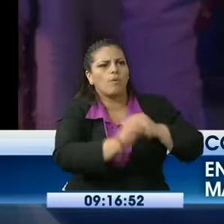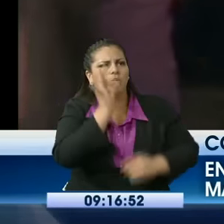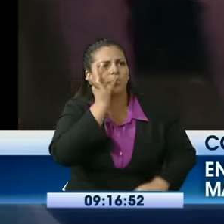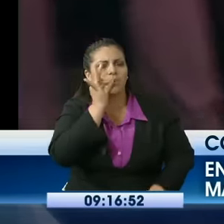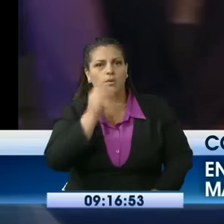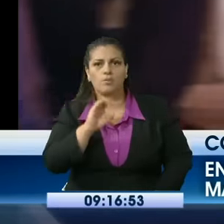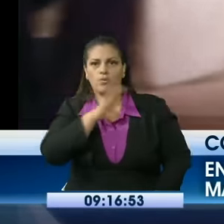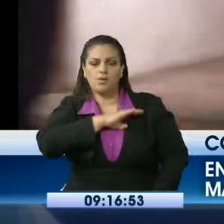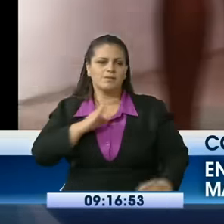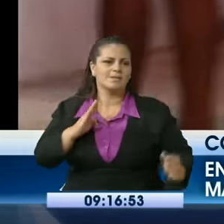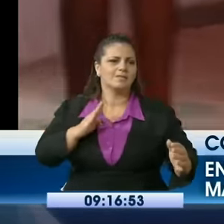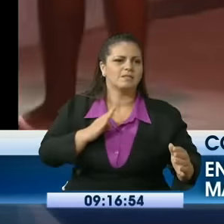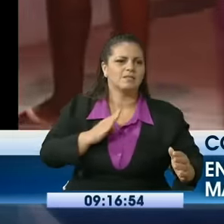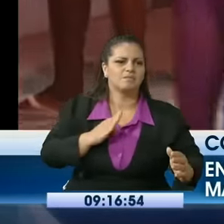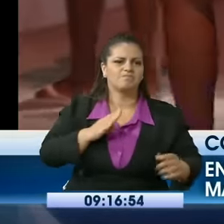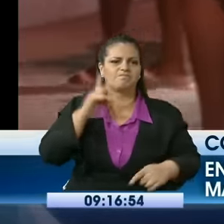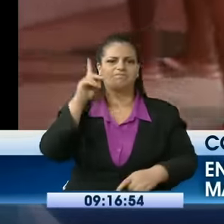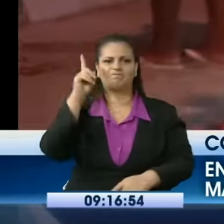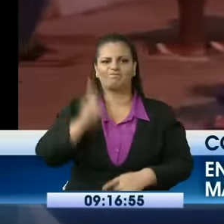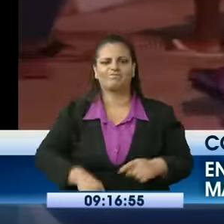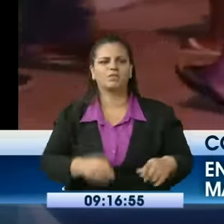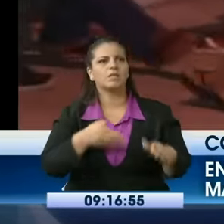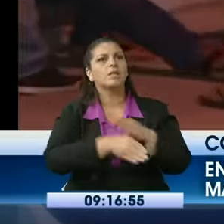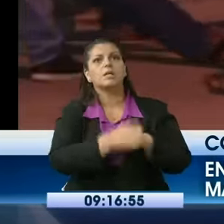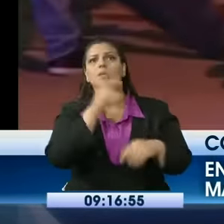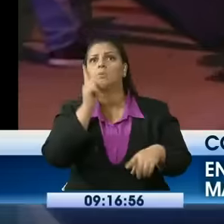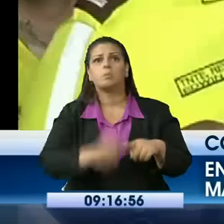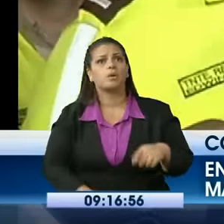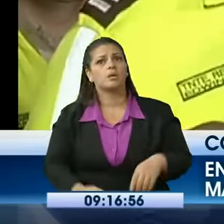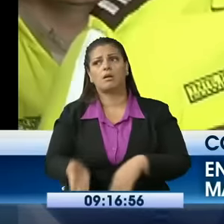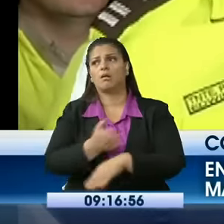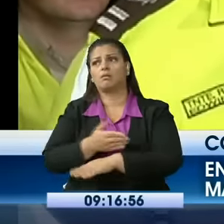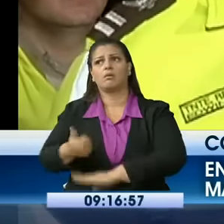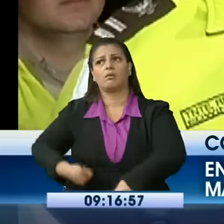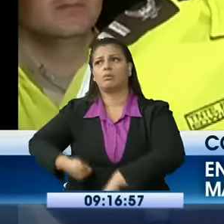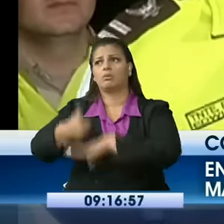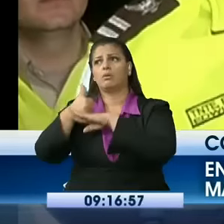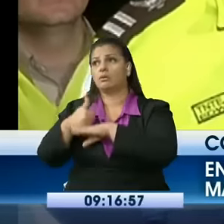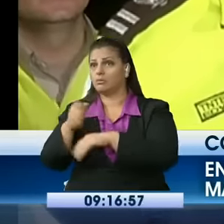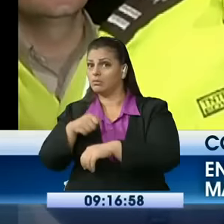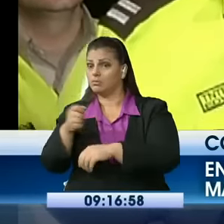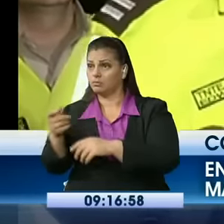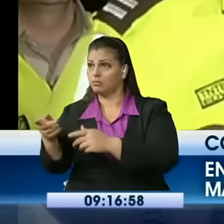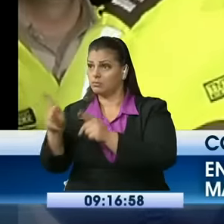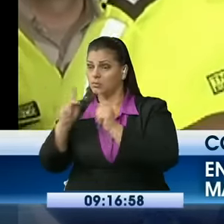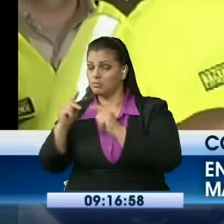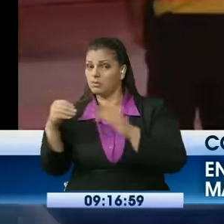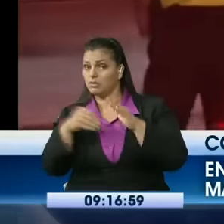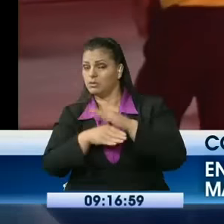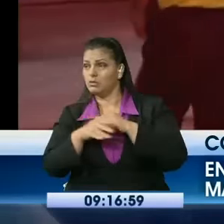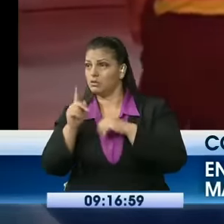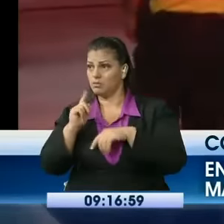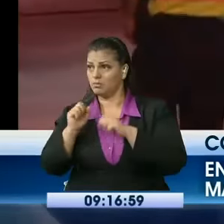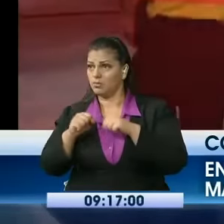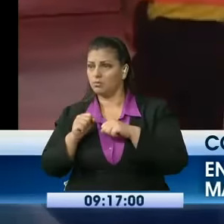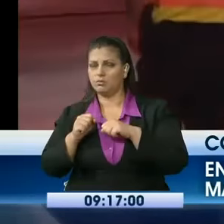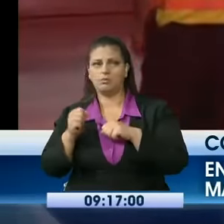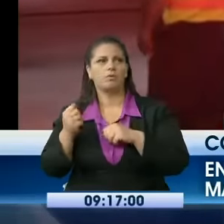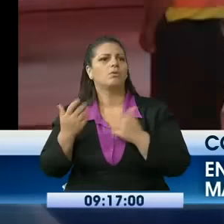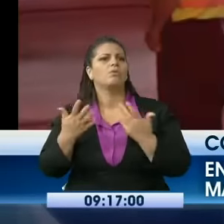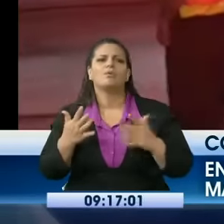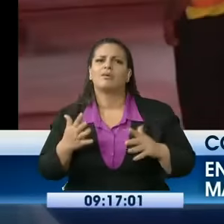droga, debido a que no portaban una orden de allanamiento. Obviamente ahorita al tratarse de no existir un delito